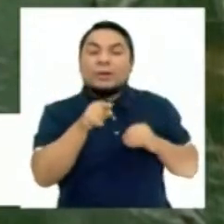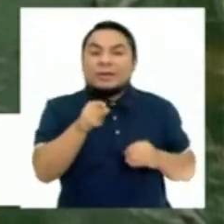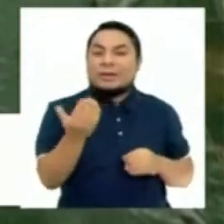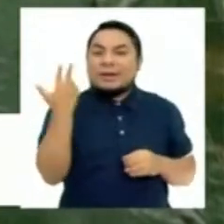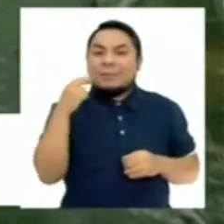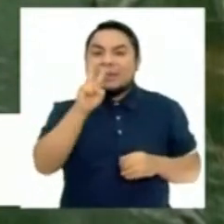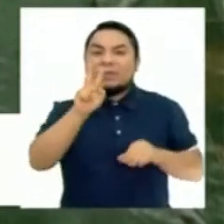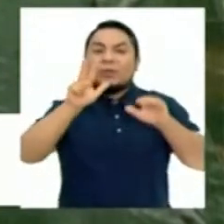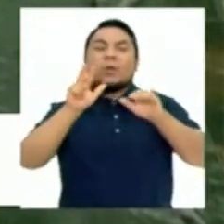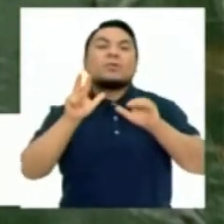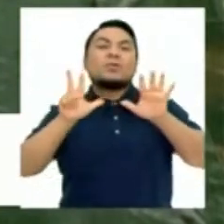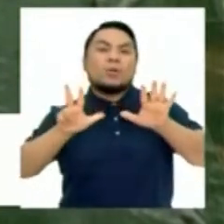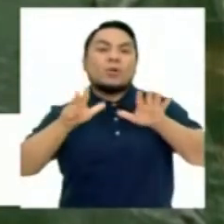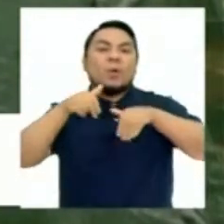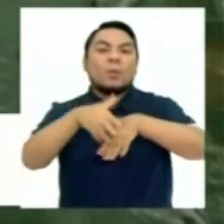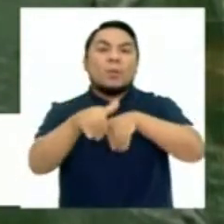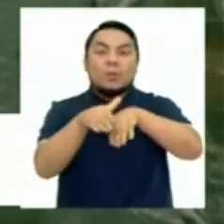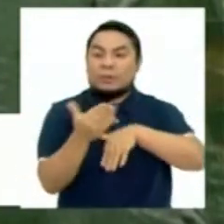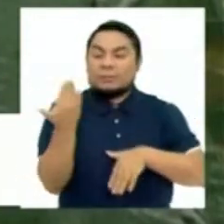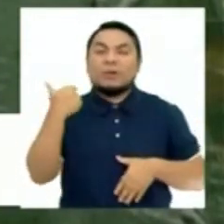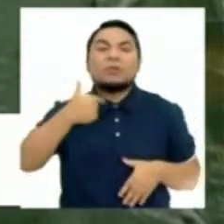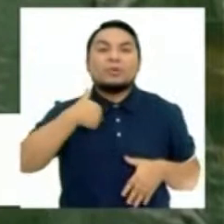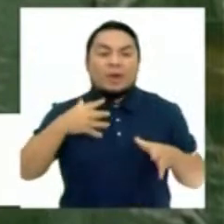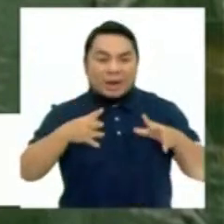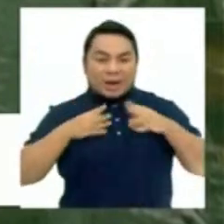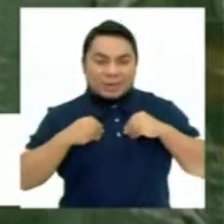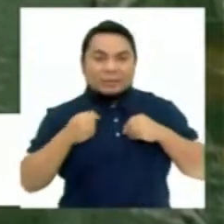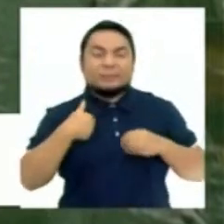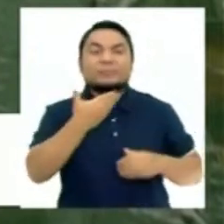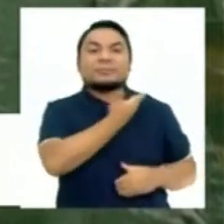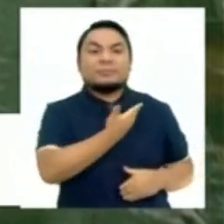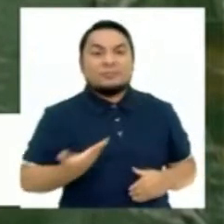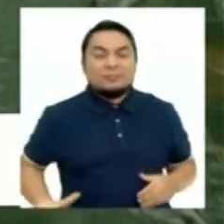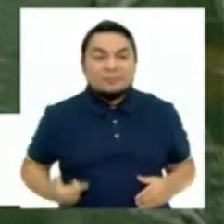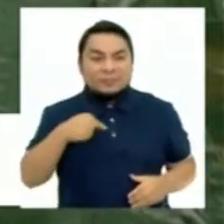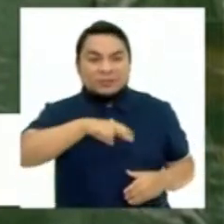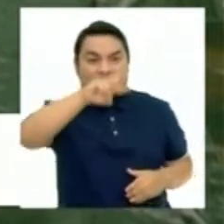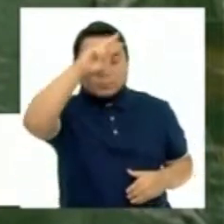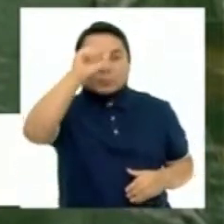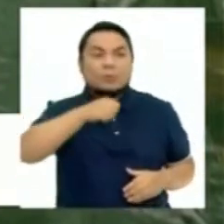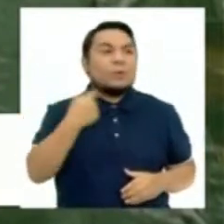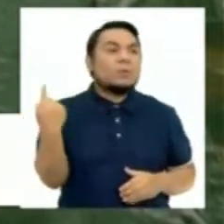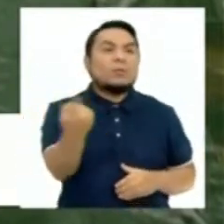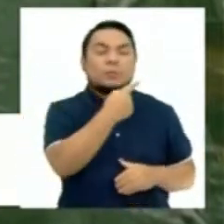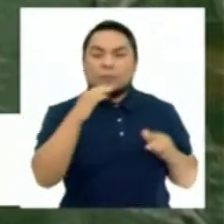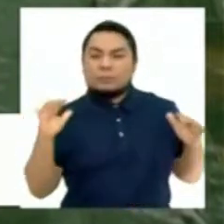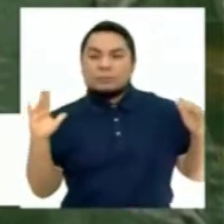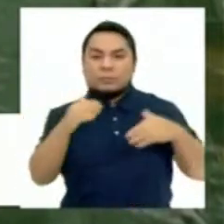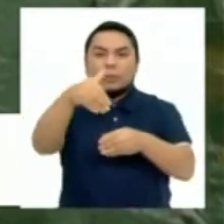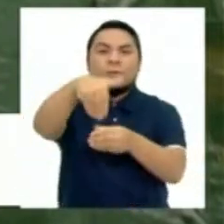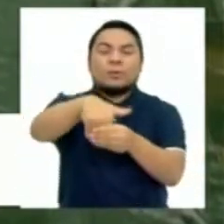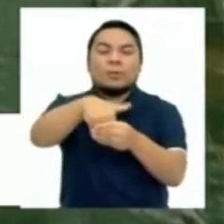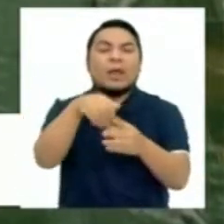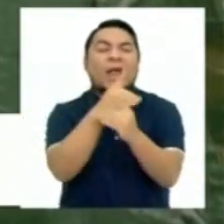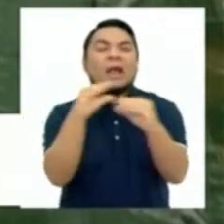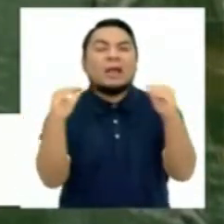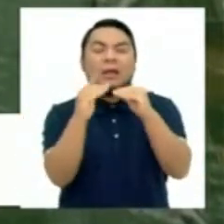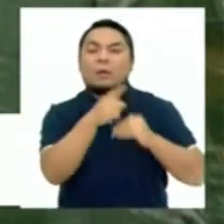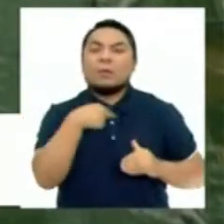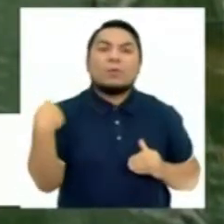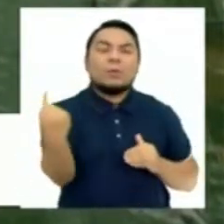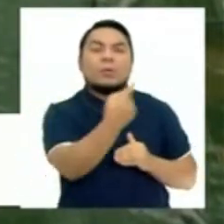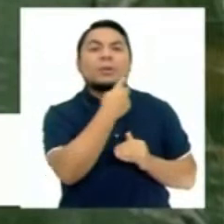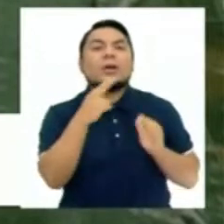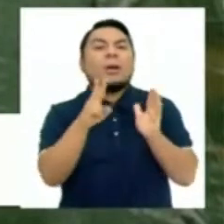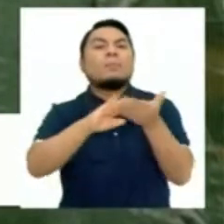de julio pasado, asumí la presidencia de la República en un ejercicio democrático en el que la voluntad soberana del